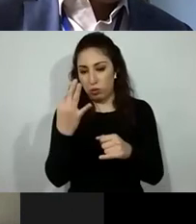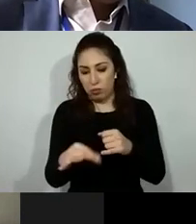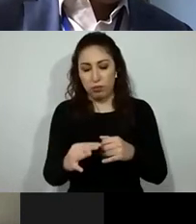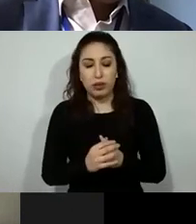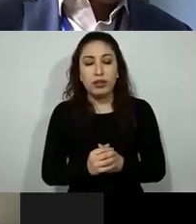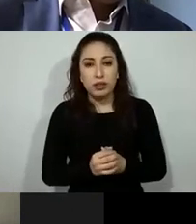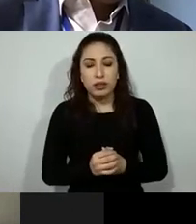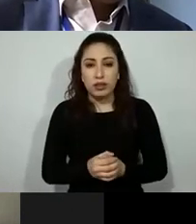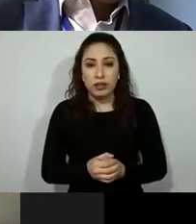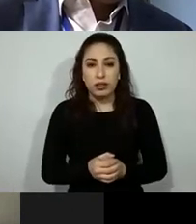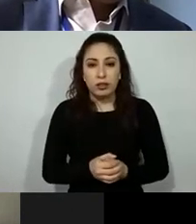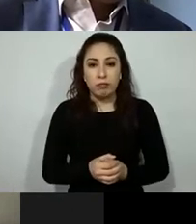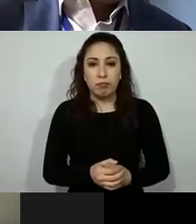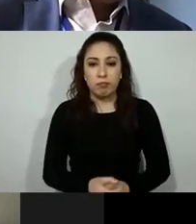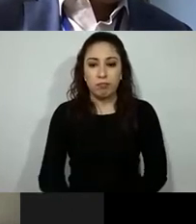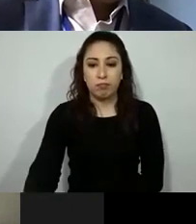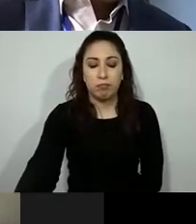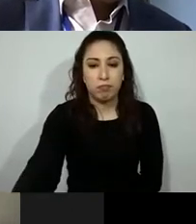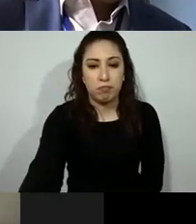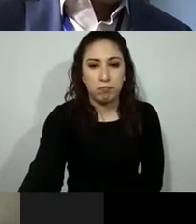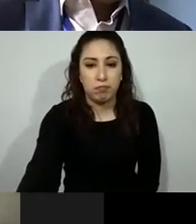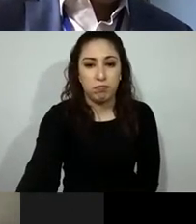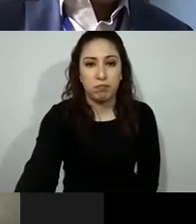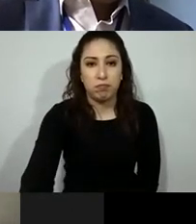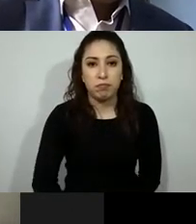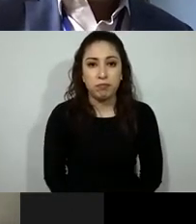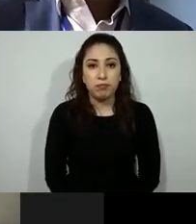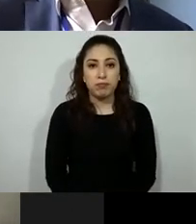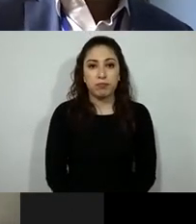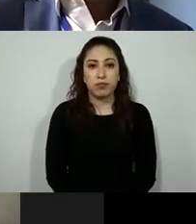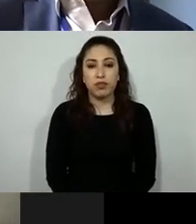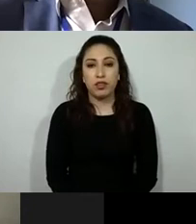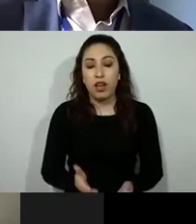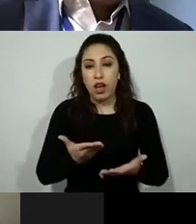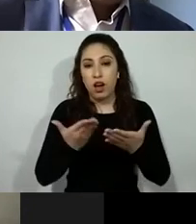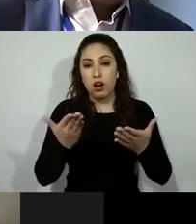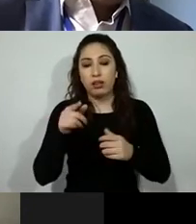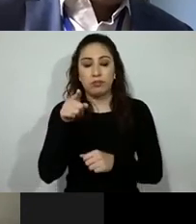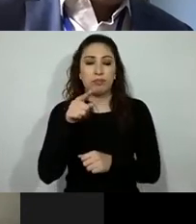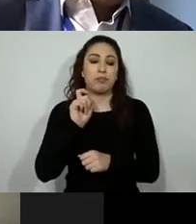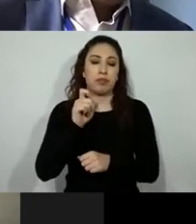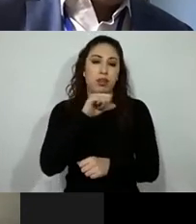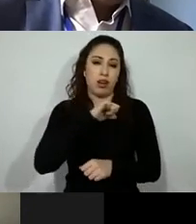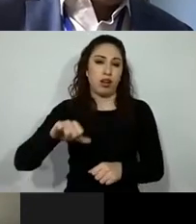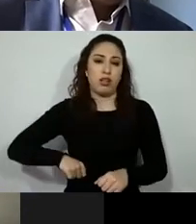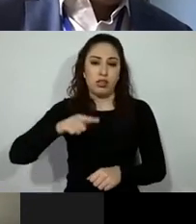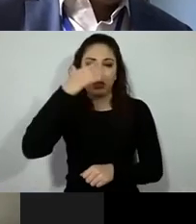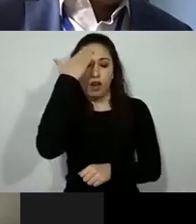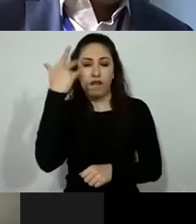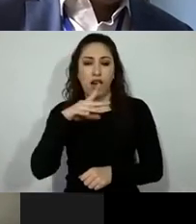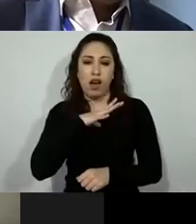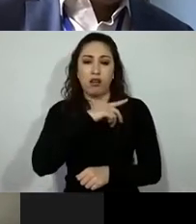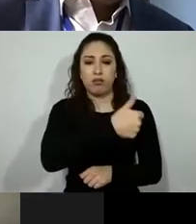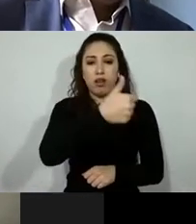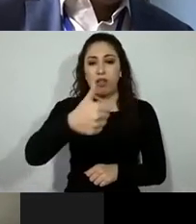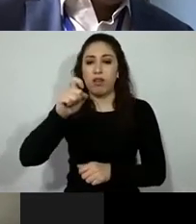relacionada con la naturaleza jurídica de la que gozan ahora las alcaldías. Como usted sabe, al haber estado